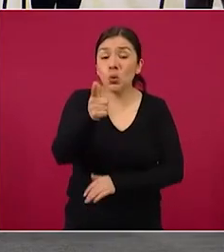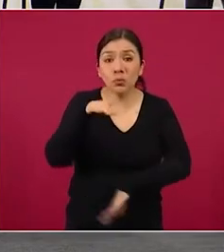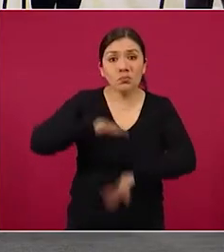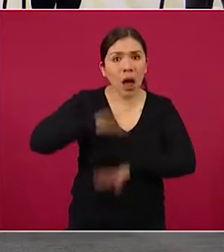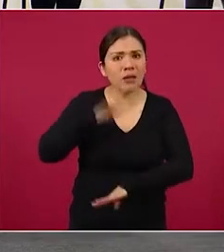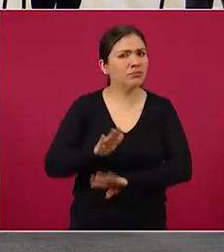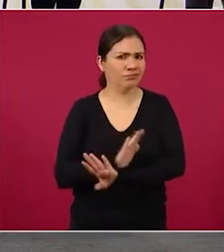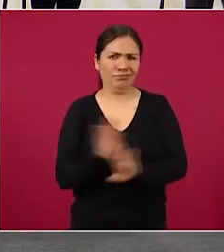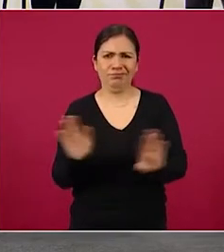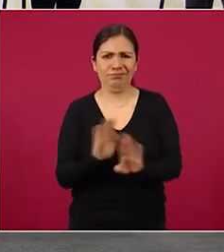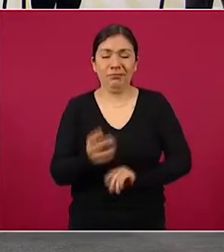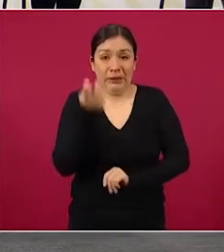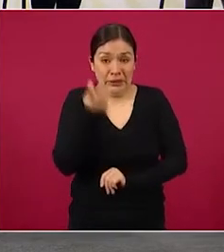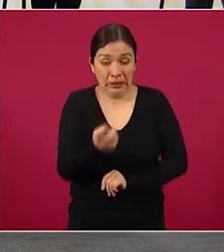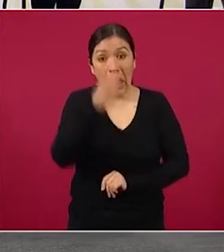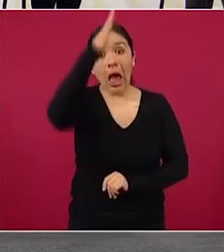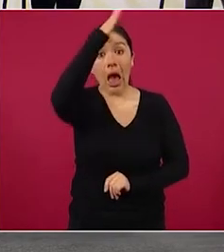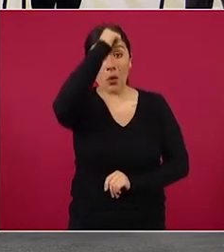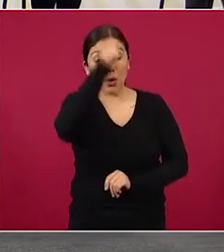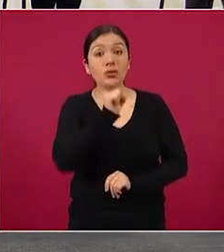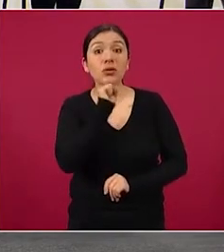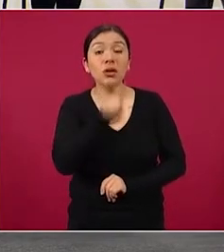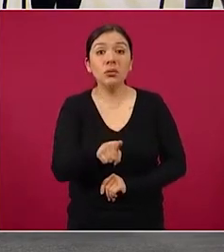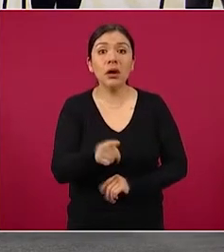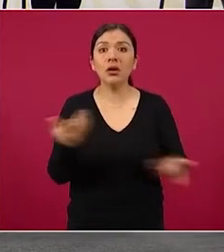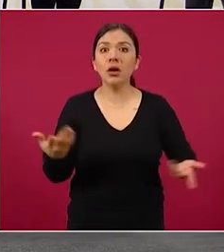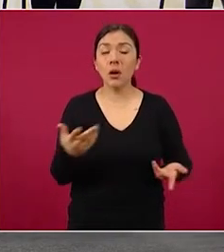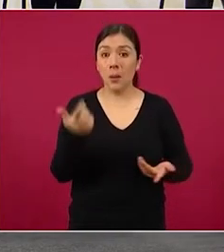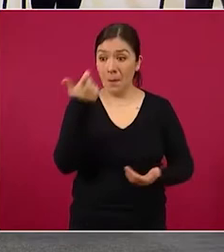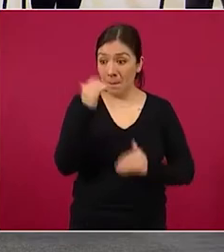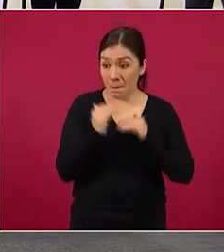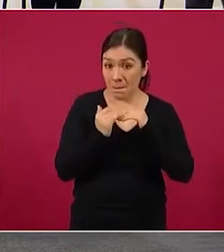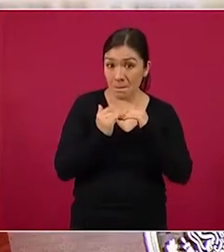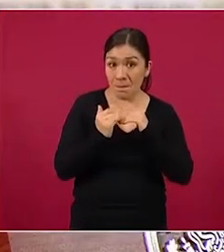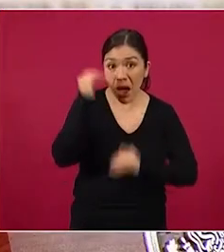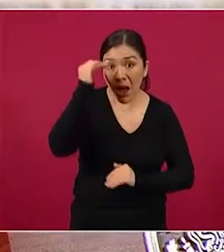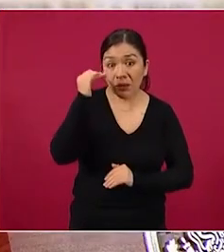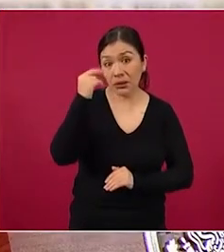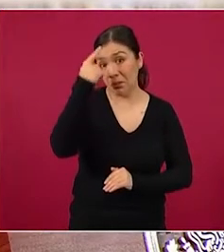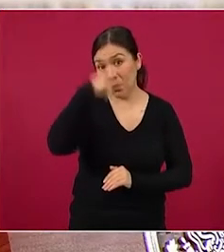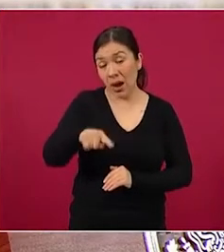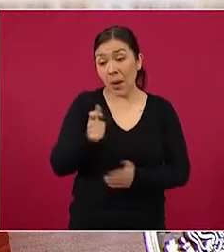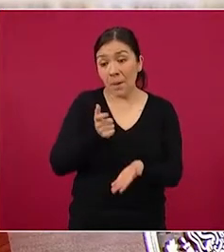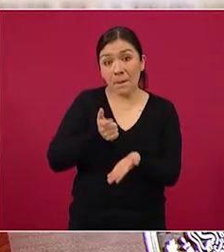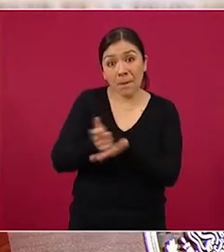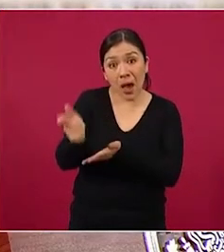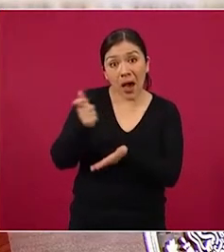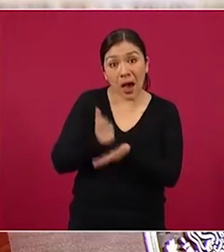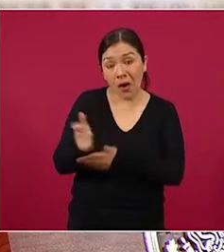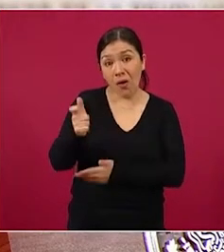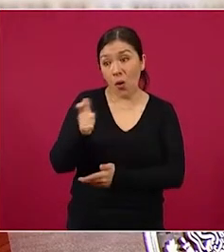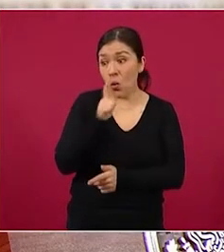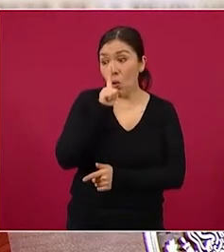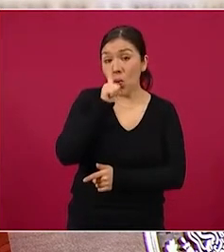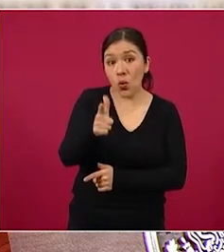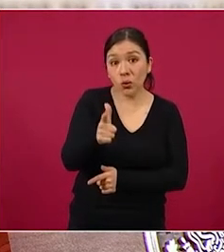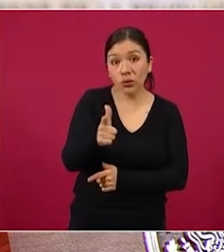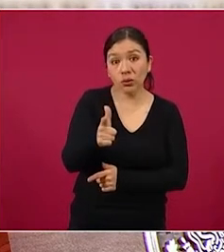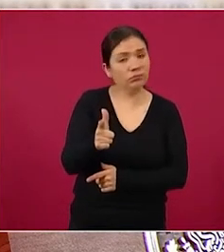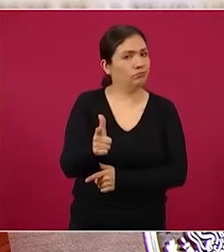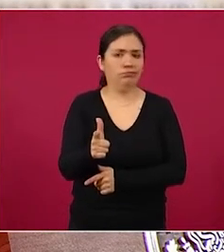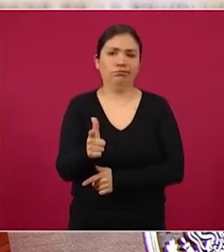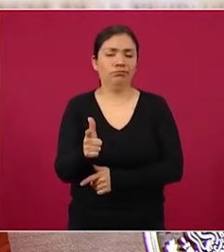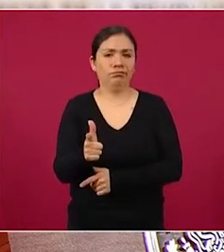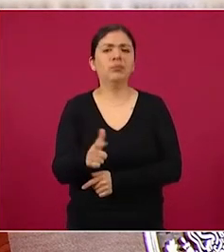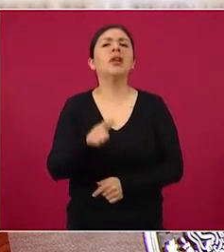compromiso de que no se incrementen los precios de las tarifas y